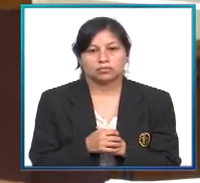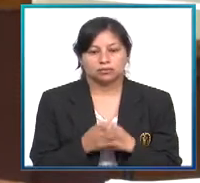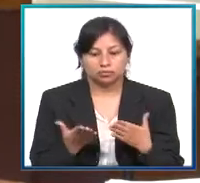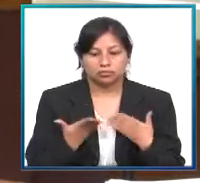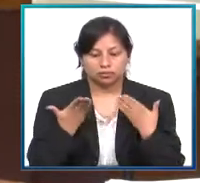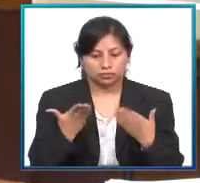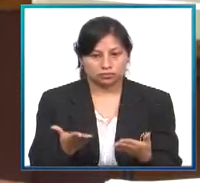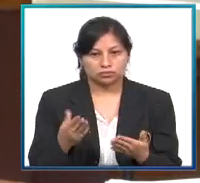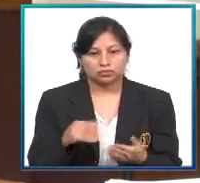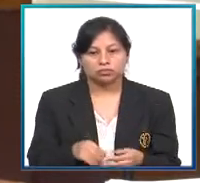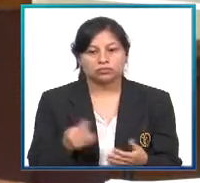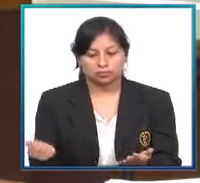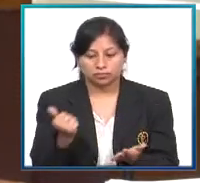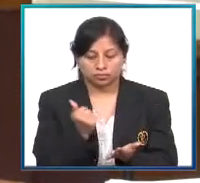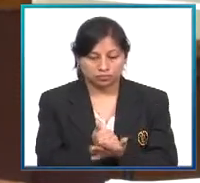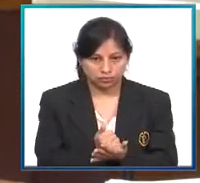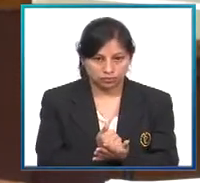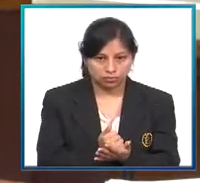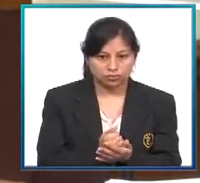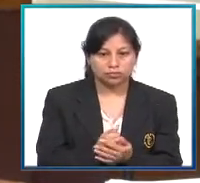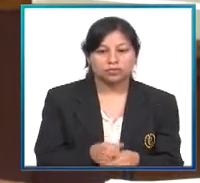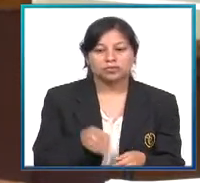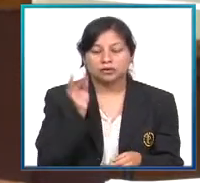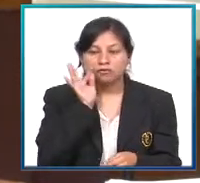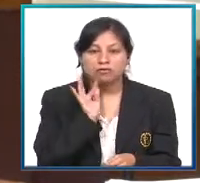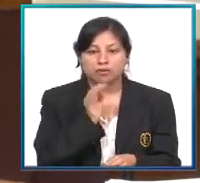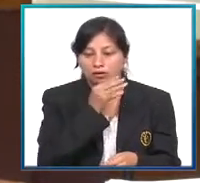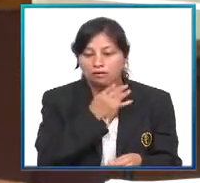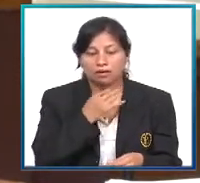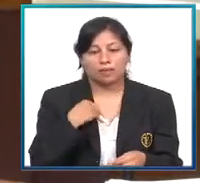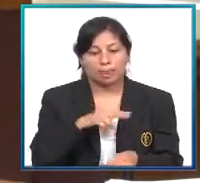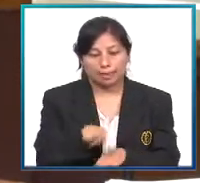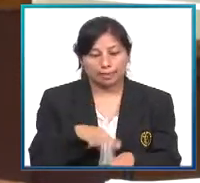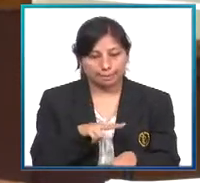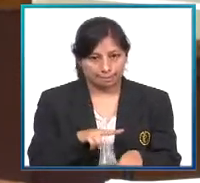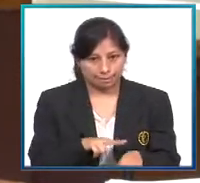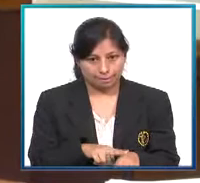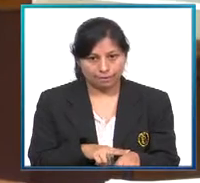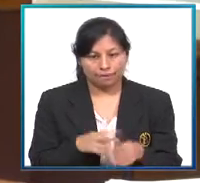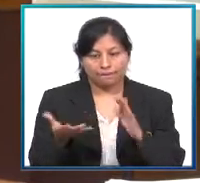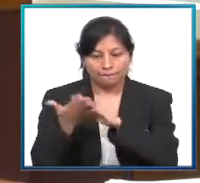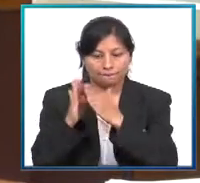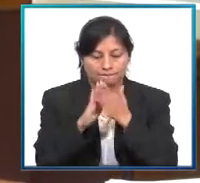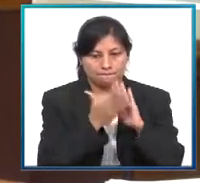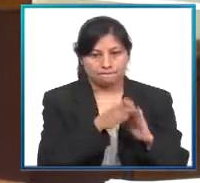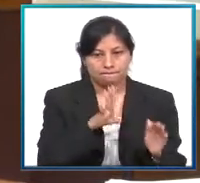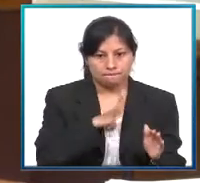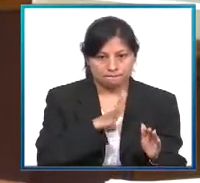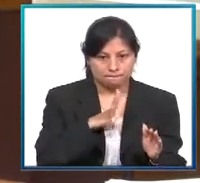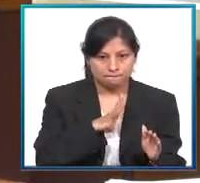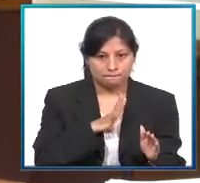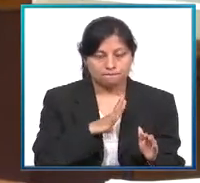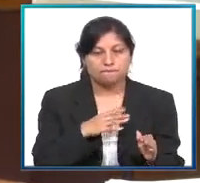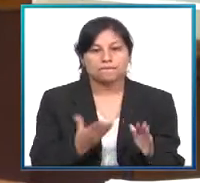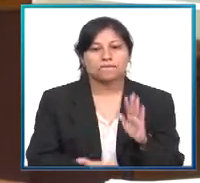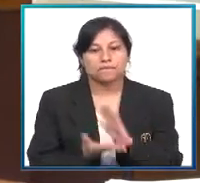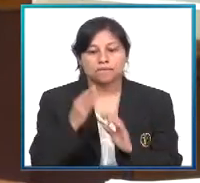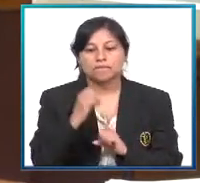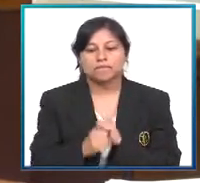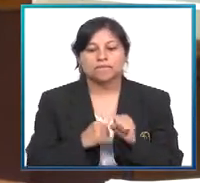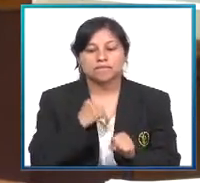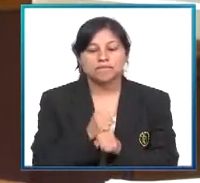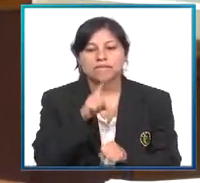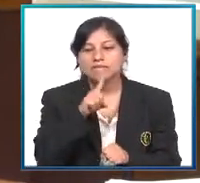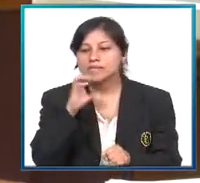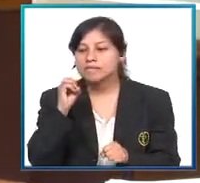lograr pues la adjudicación de esta finca nacional a favor de la comunidad que tiene, le atrevo a decirle, más de 100 años de vivir